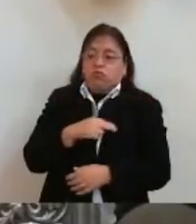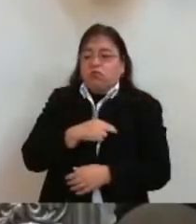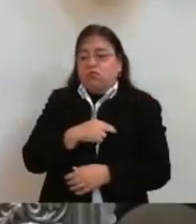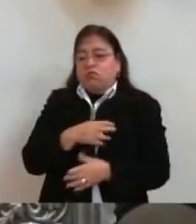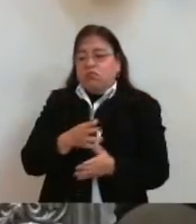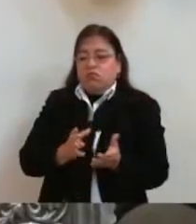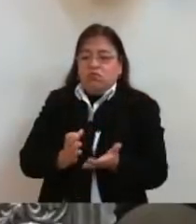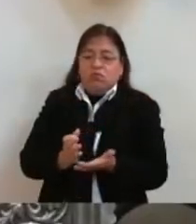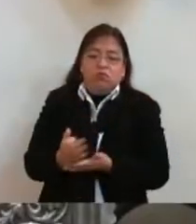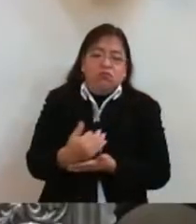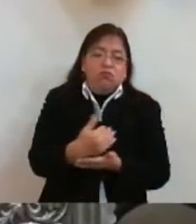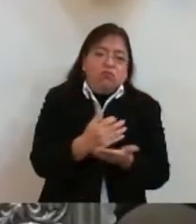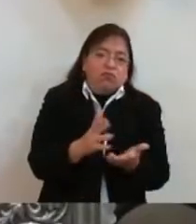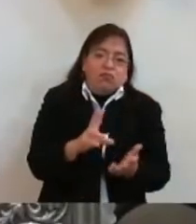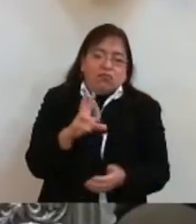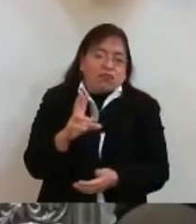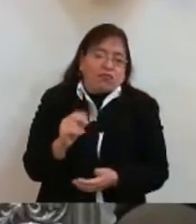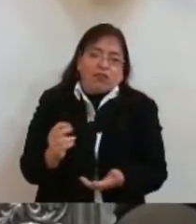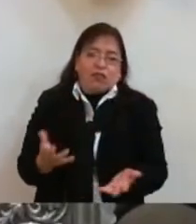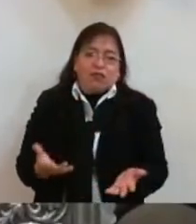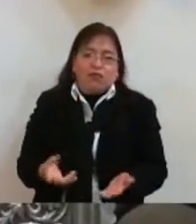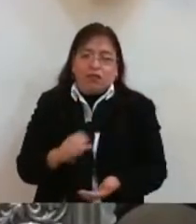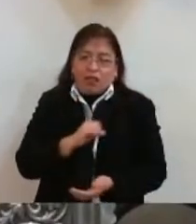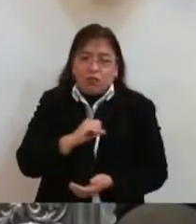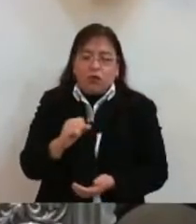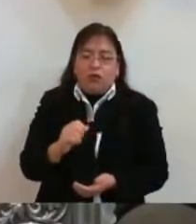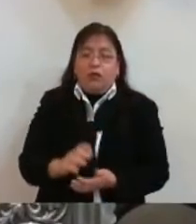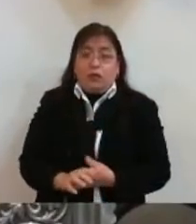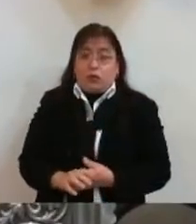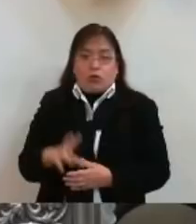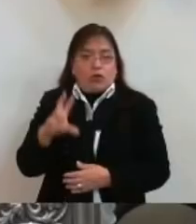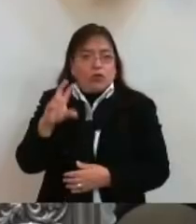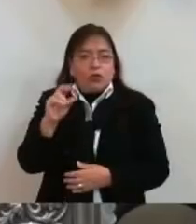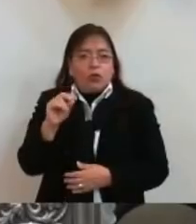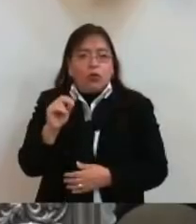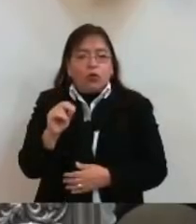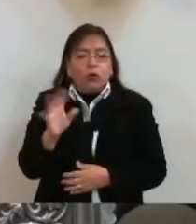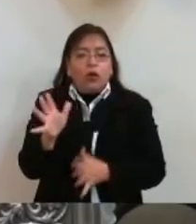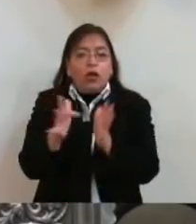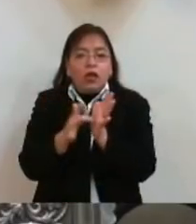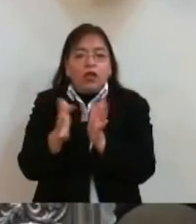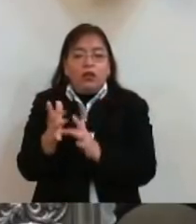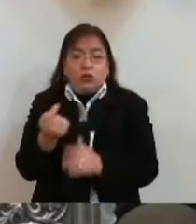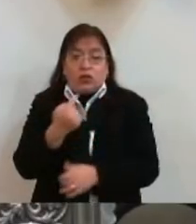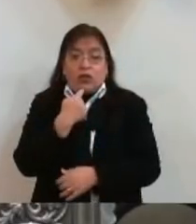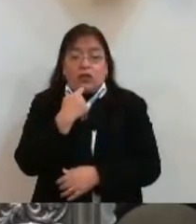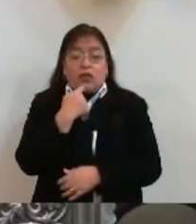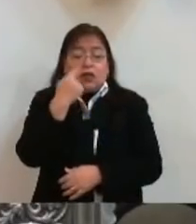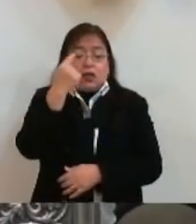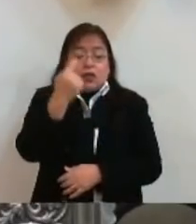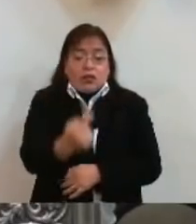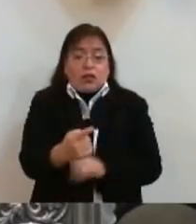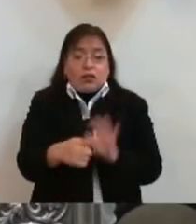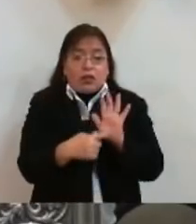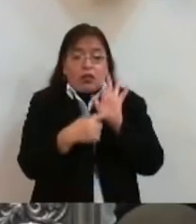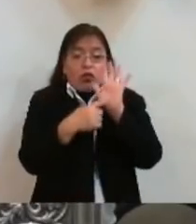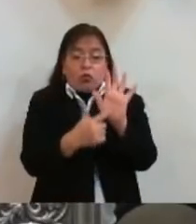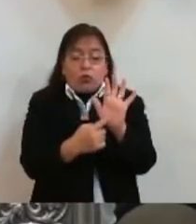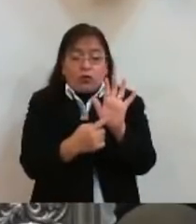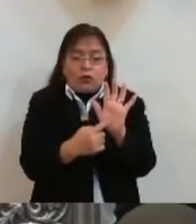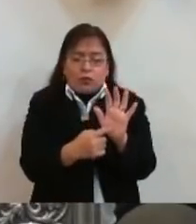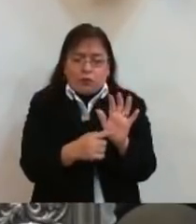El Señor nos propone siempre vías alternas. Ante el